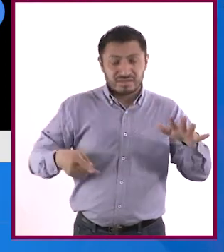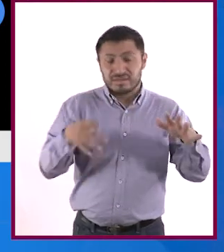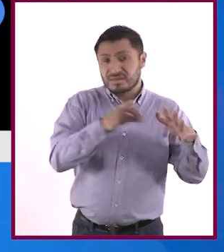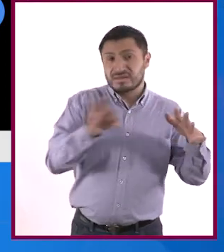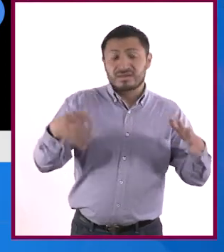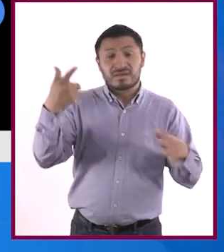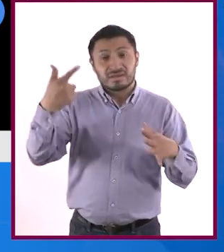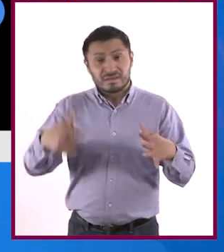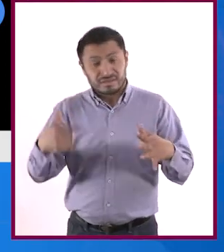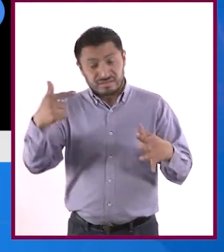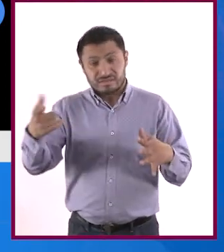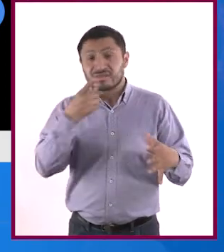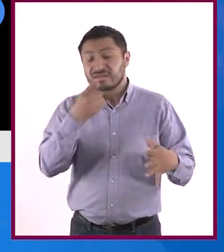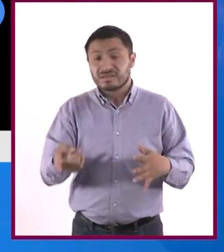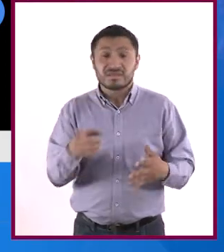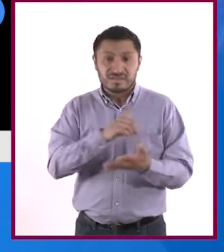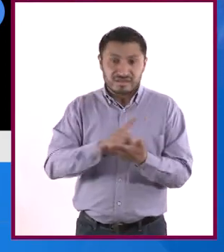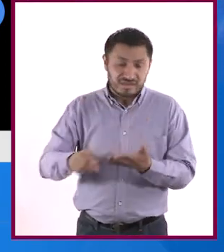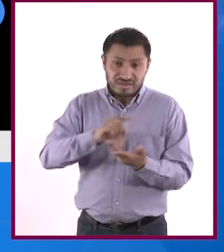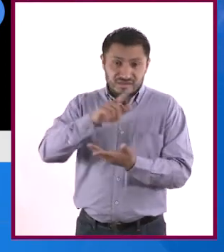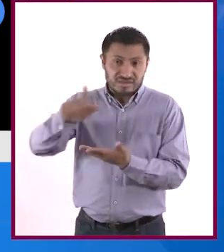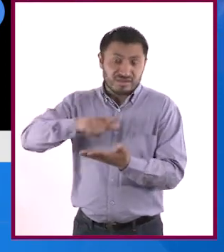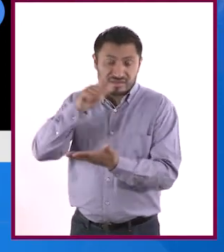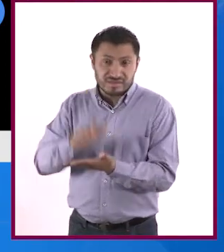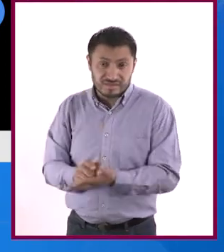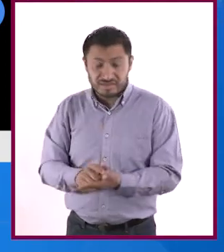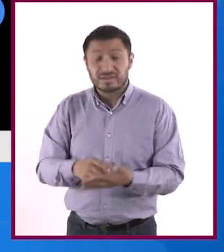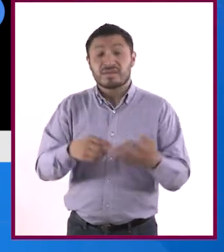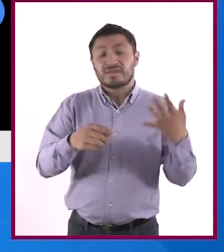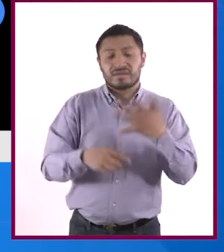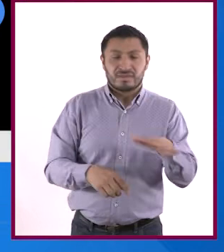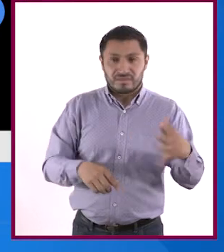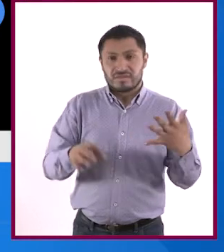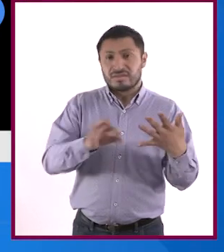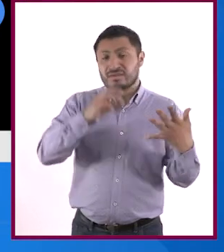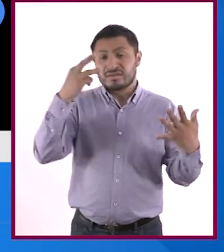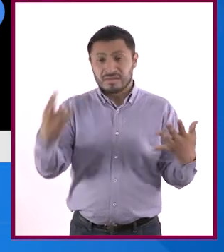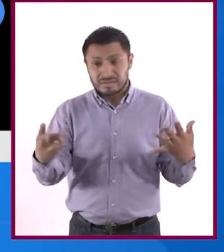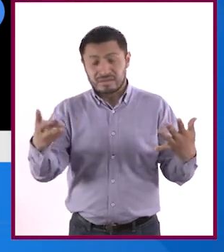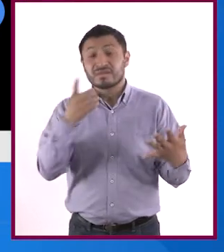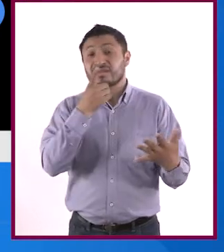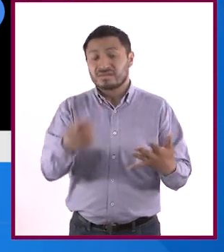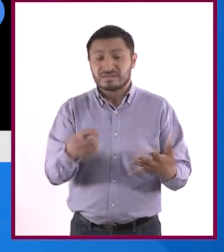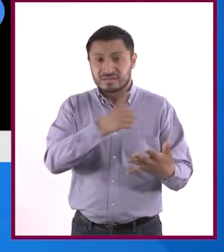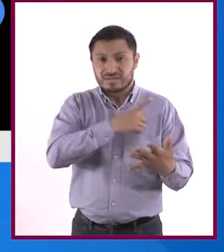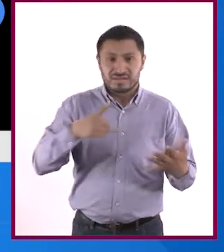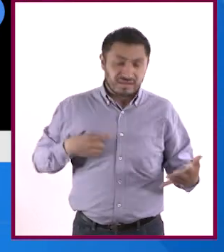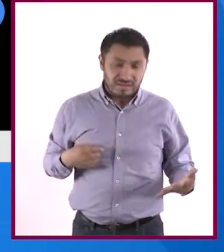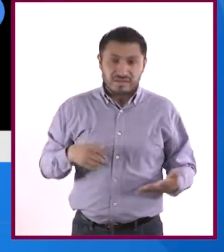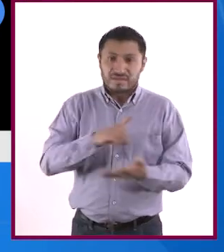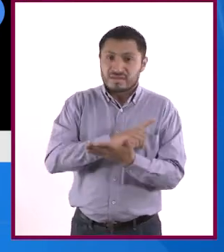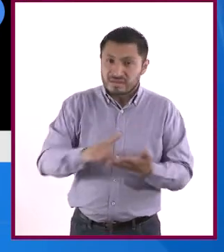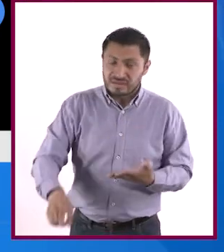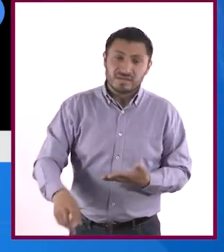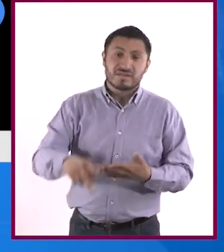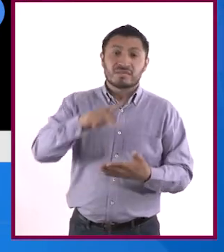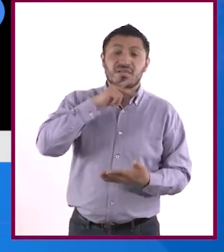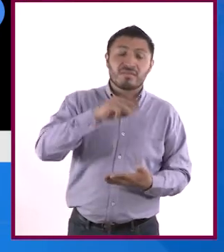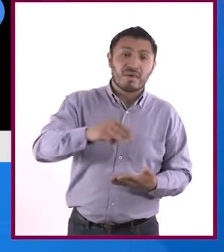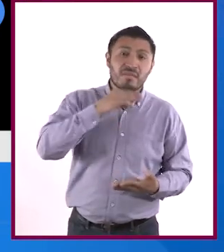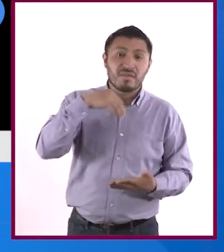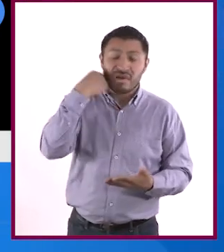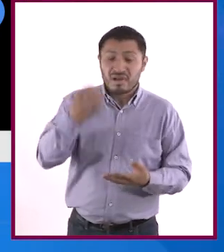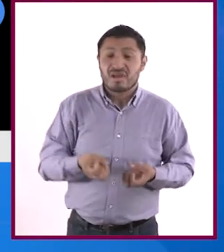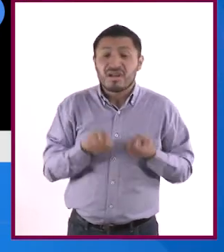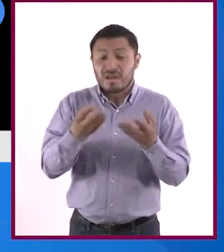ley, mientras que 3 de cada 10 dicen que deben de tener o los derechos que sus padres les quieran dar o